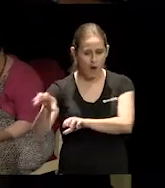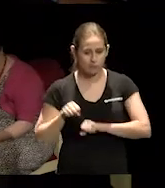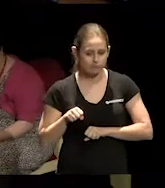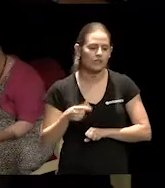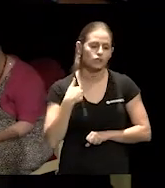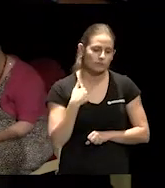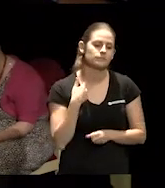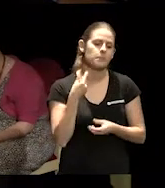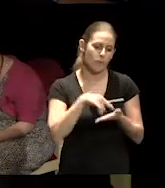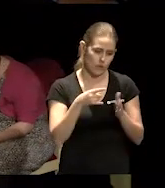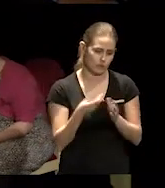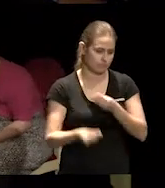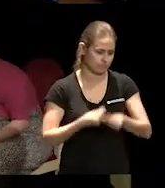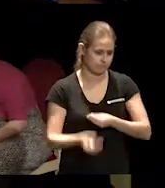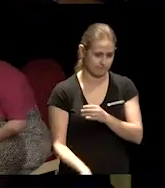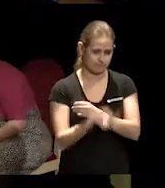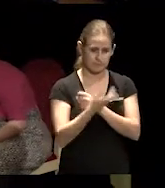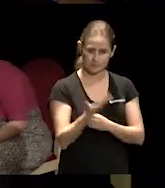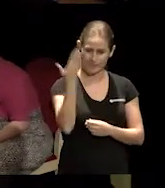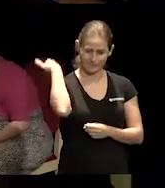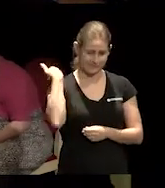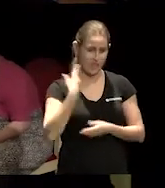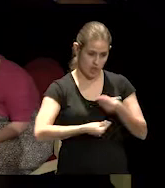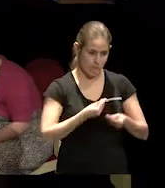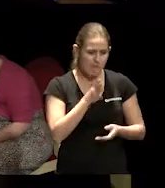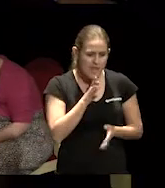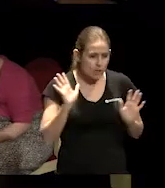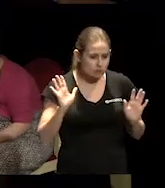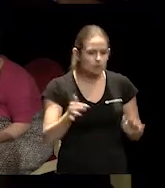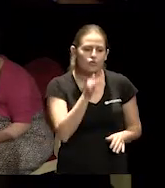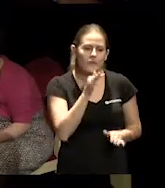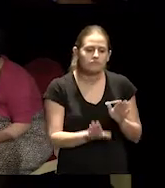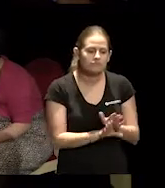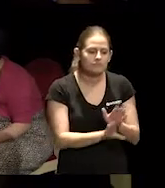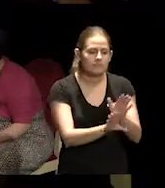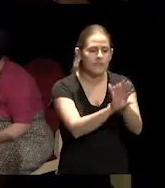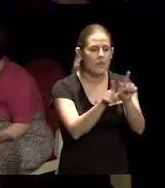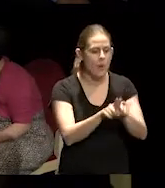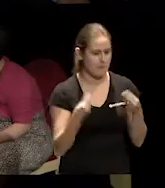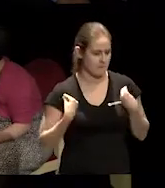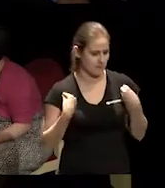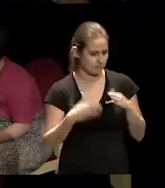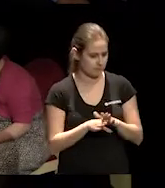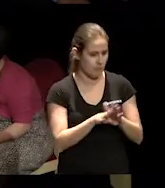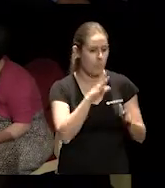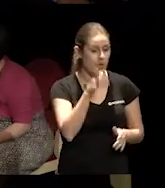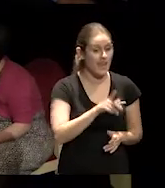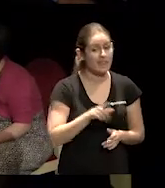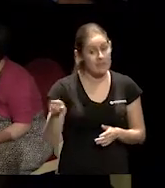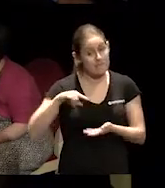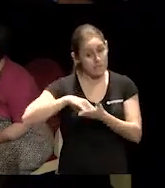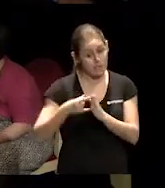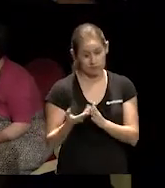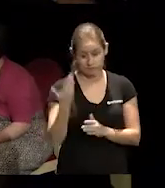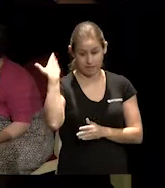ese proyecto, sin embargo, puedo decir que sigue vivo porque de él han derivado otras iniciativas y otros